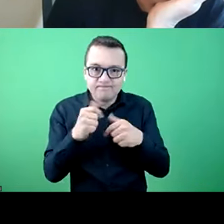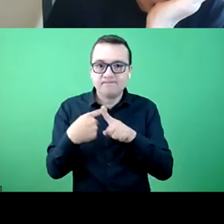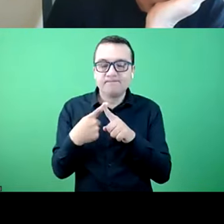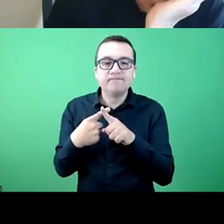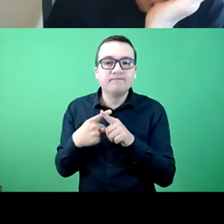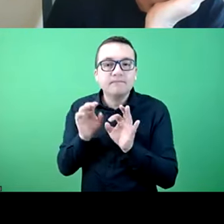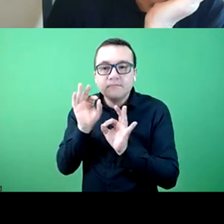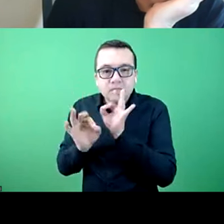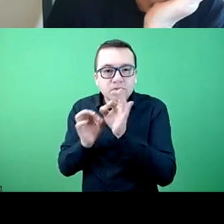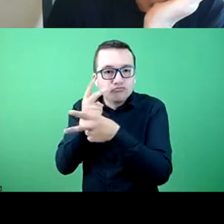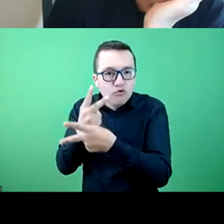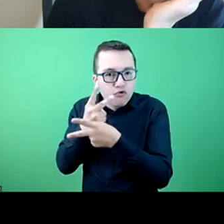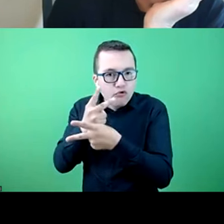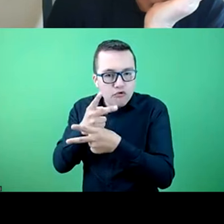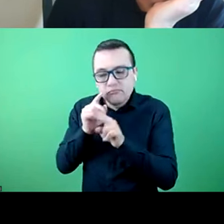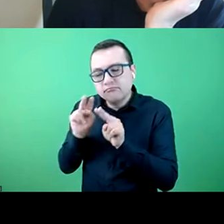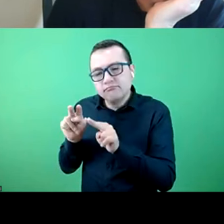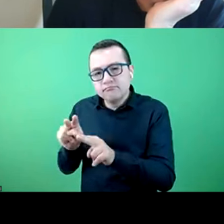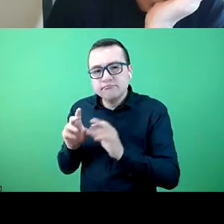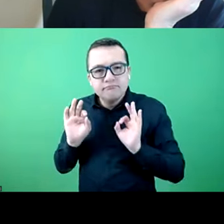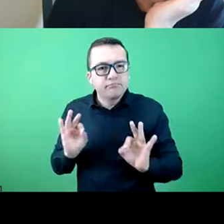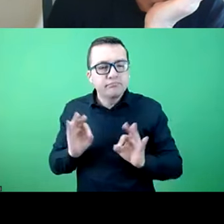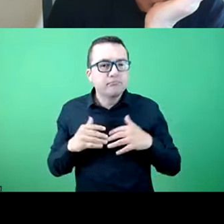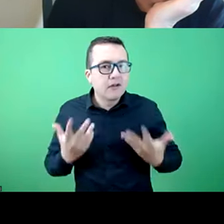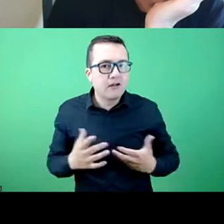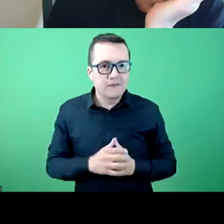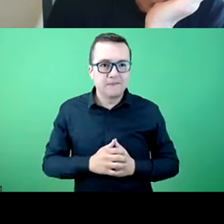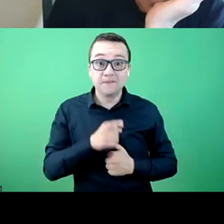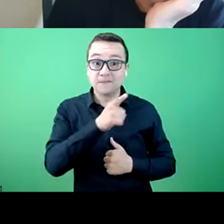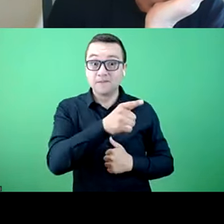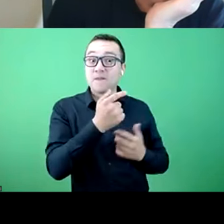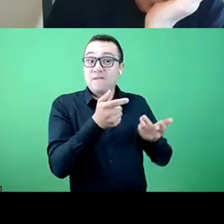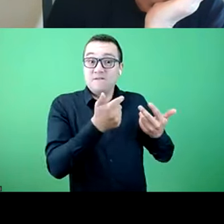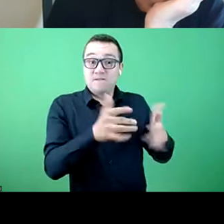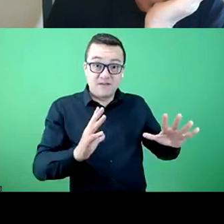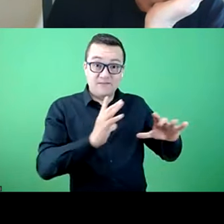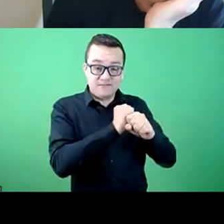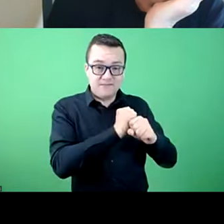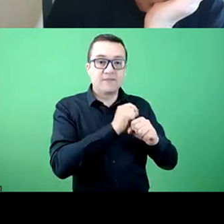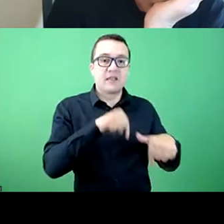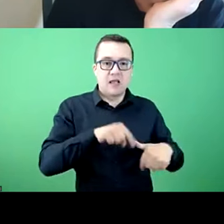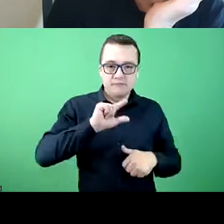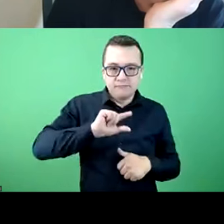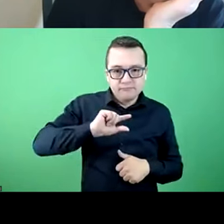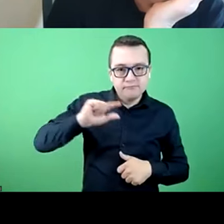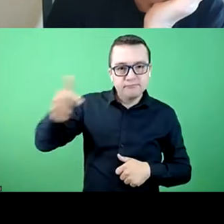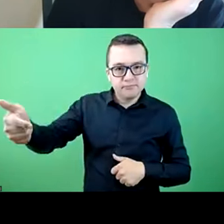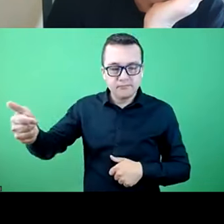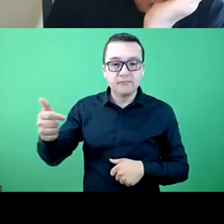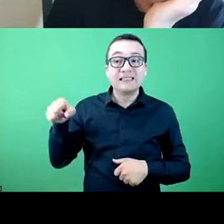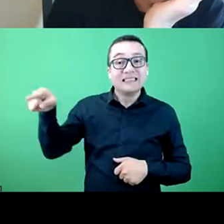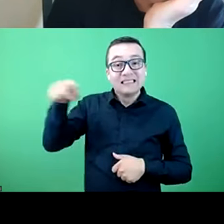to improve our access. And as you said, we will now start looking at